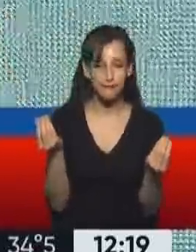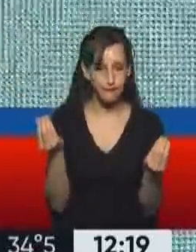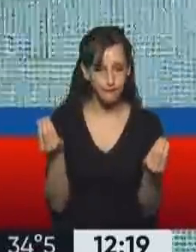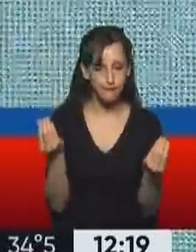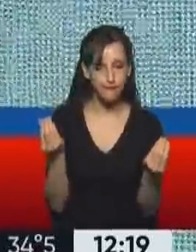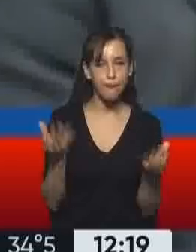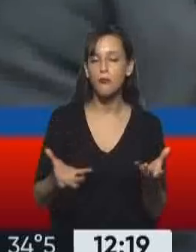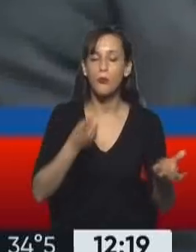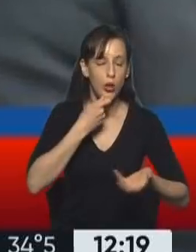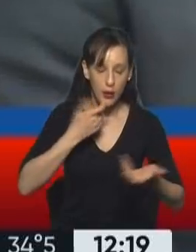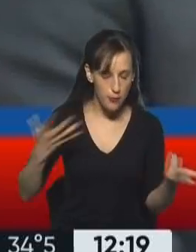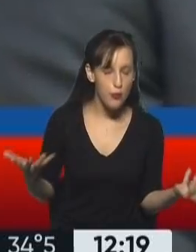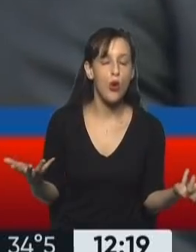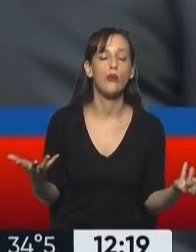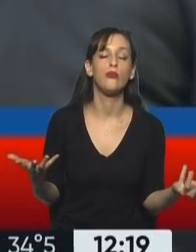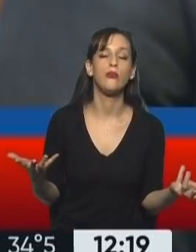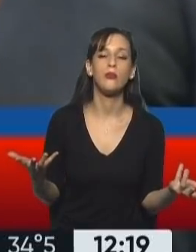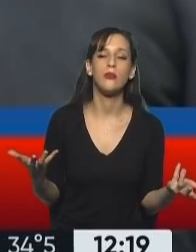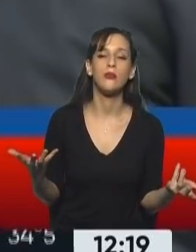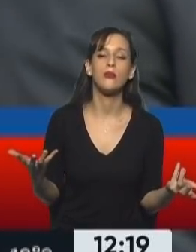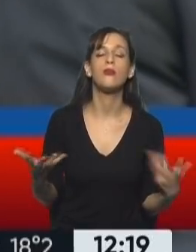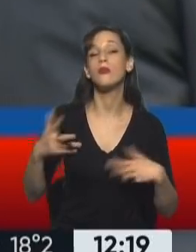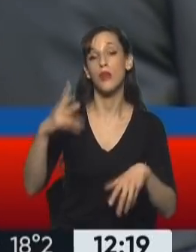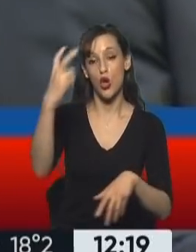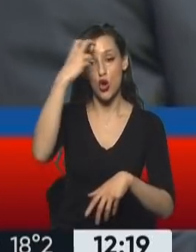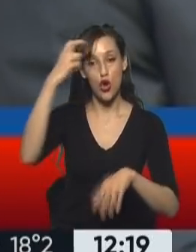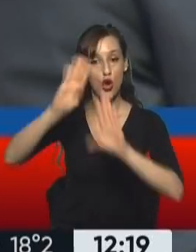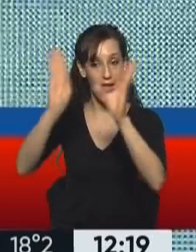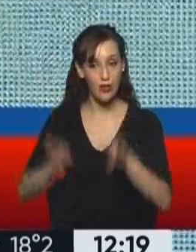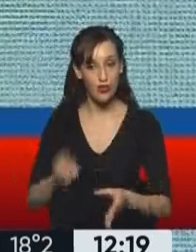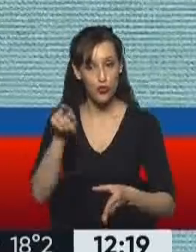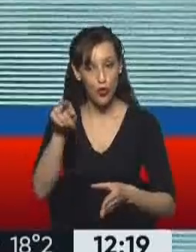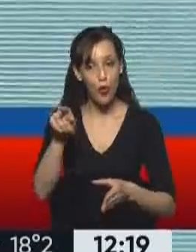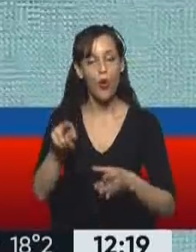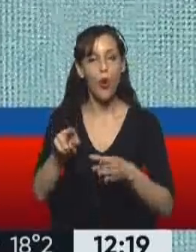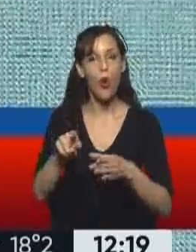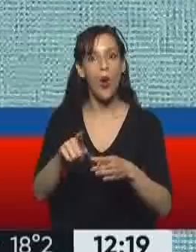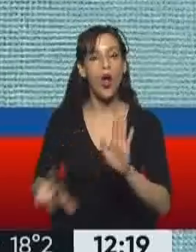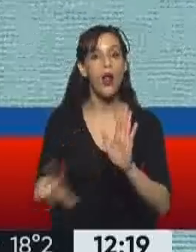tenemos, por ejemplo, para tratar en el Congreso de la Nación la ley de envases.